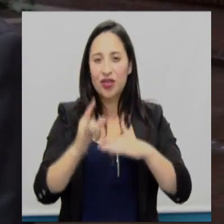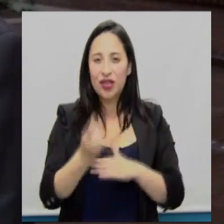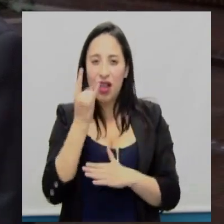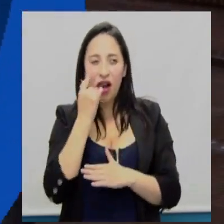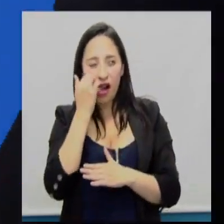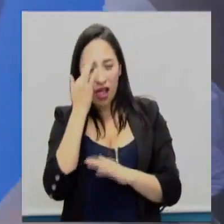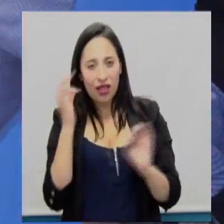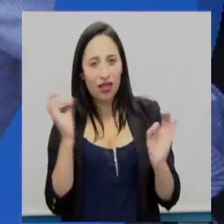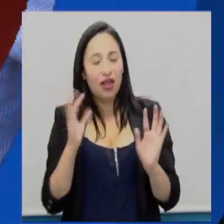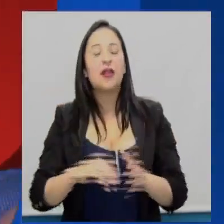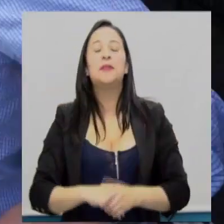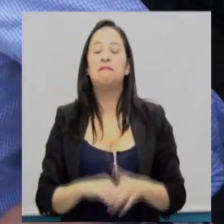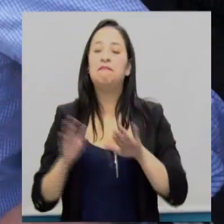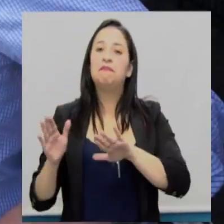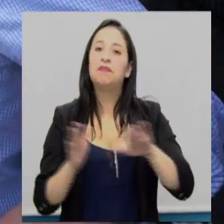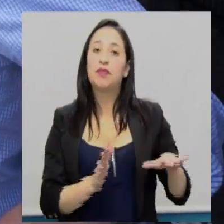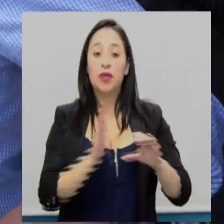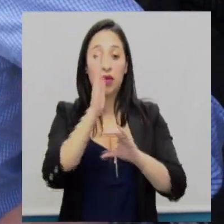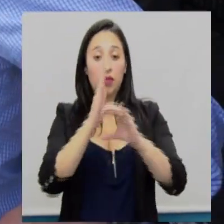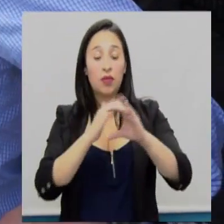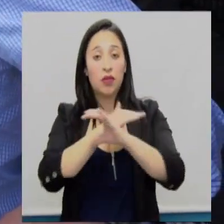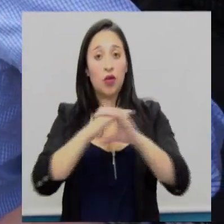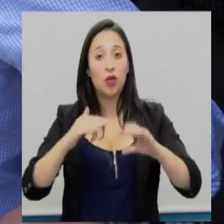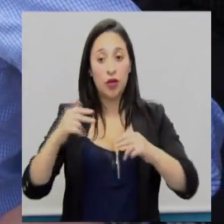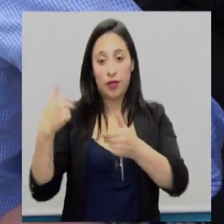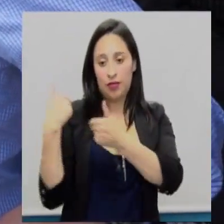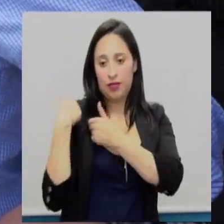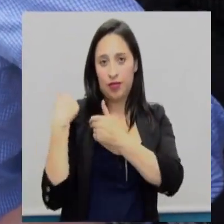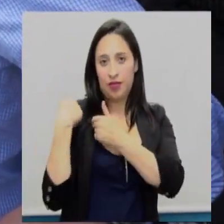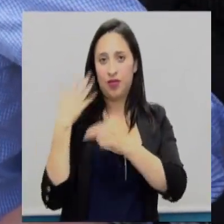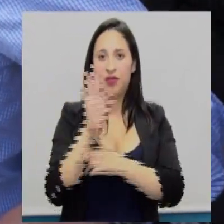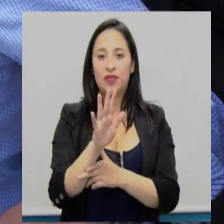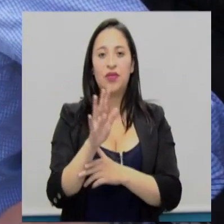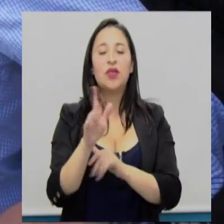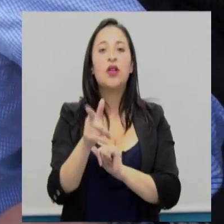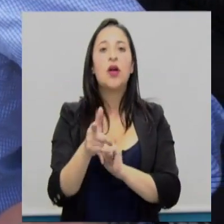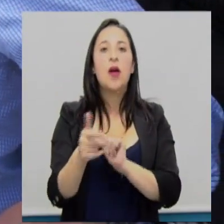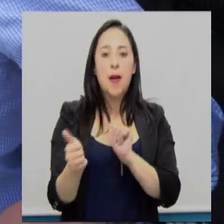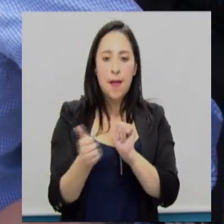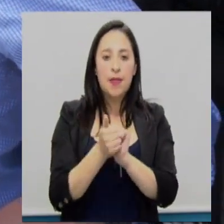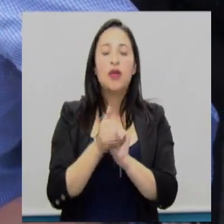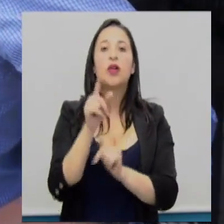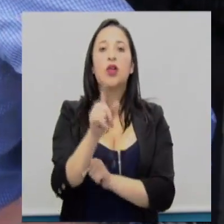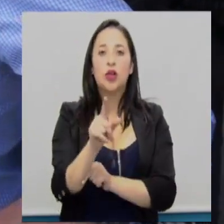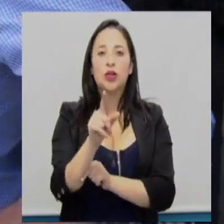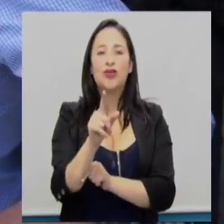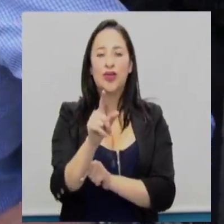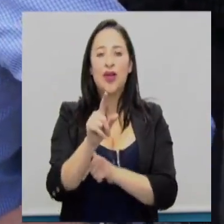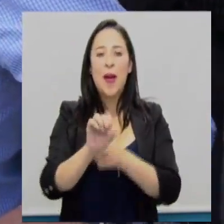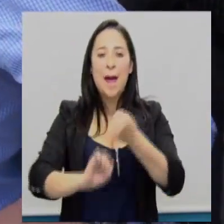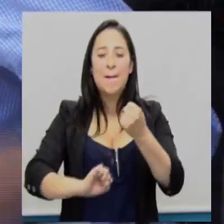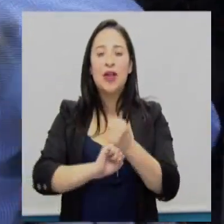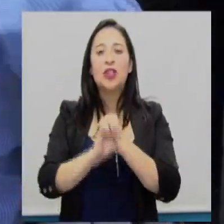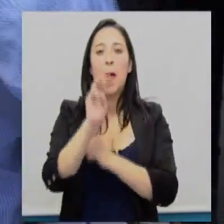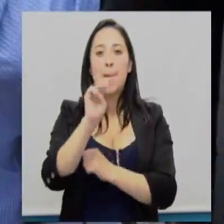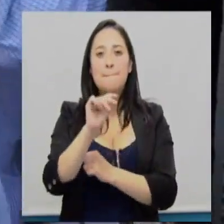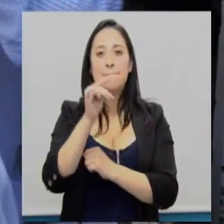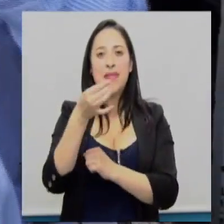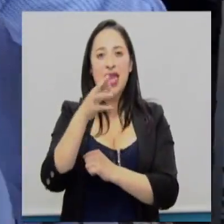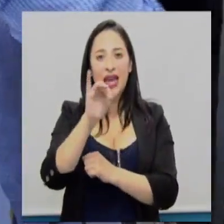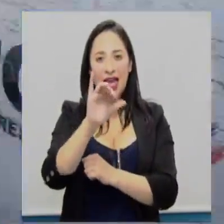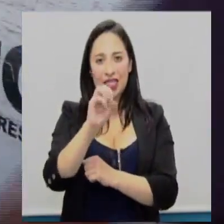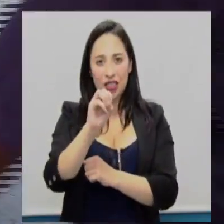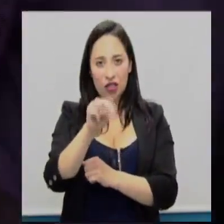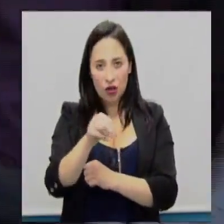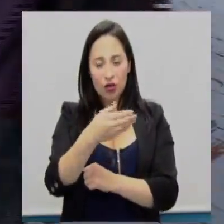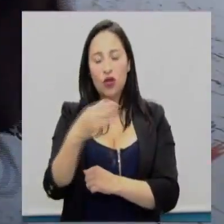democráticos. El Contralor Delegado de Participación Ciudadana, en compañía del Director Territorial de Migración Colombia, se trasladó